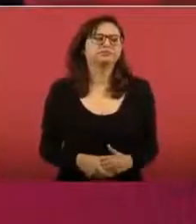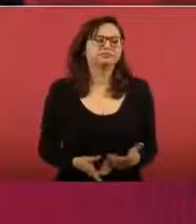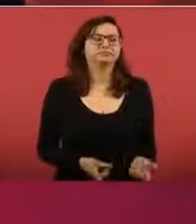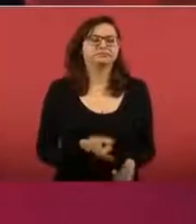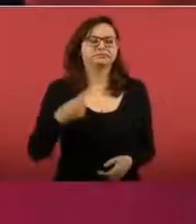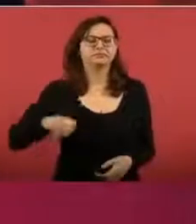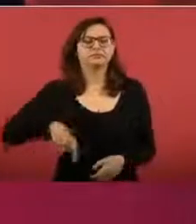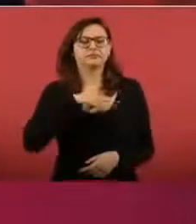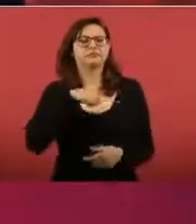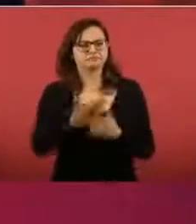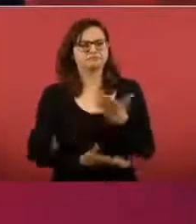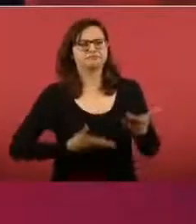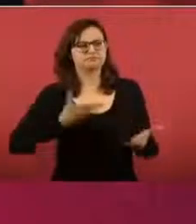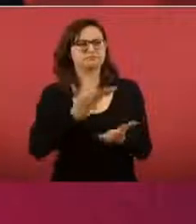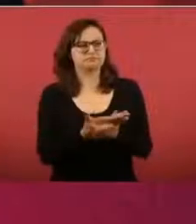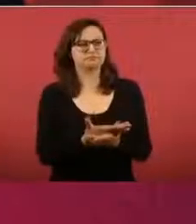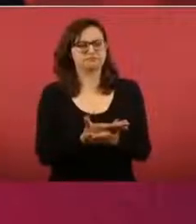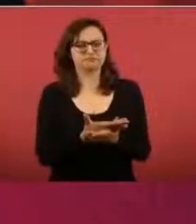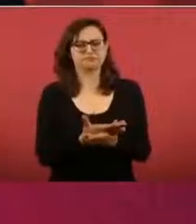se va a dar a conocer